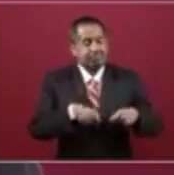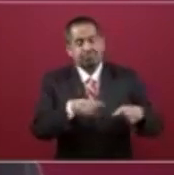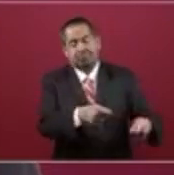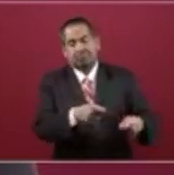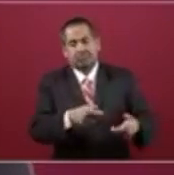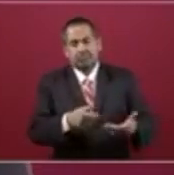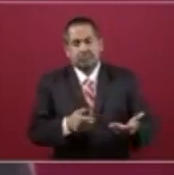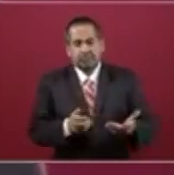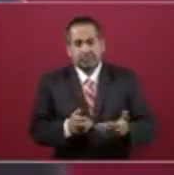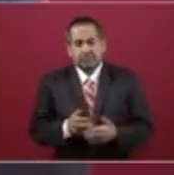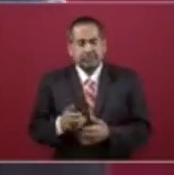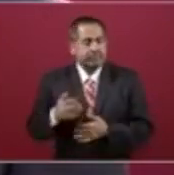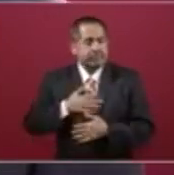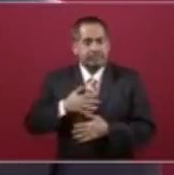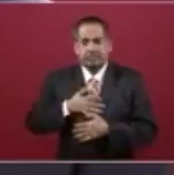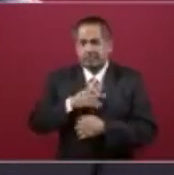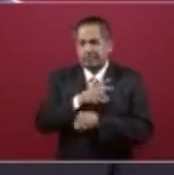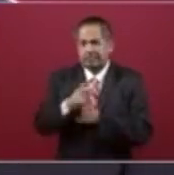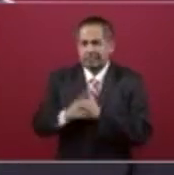Nuestro país